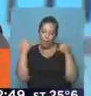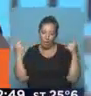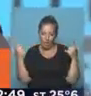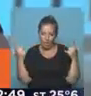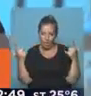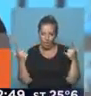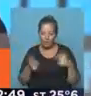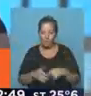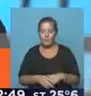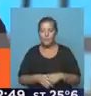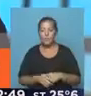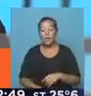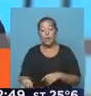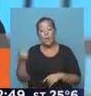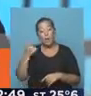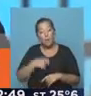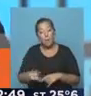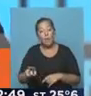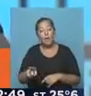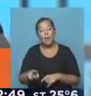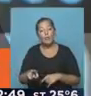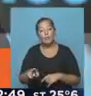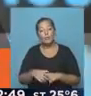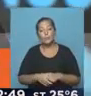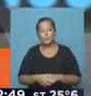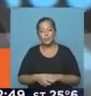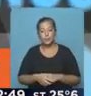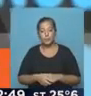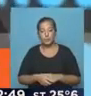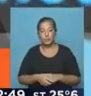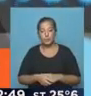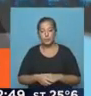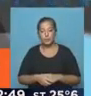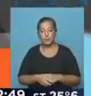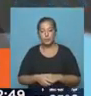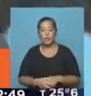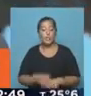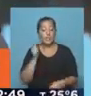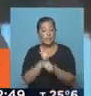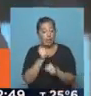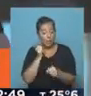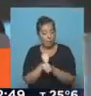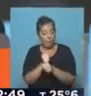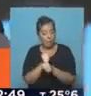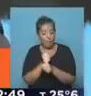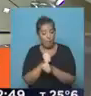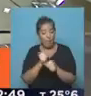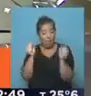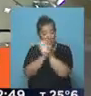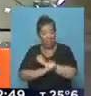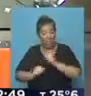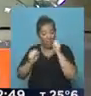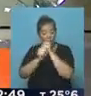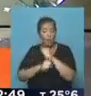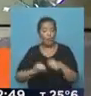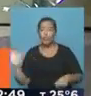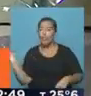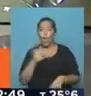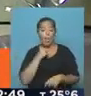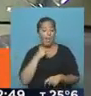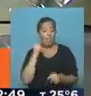no hacían pero que en la práctica era una fuente de trabajo para ingenieros no había ingeniero que no quisiera trabajar en ode